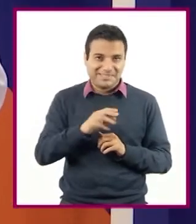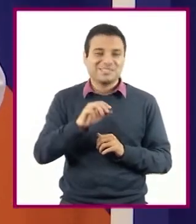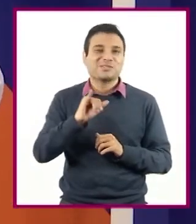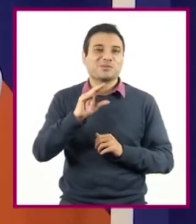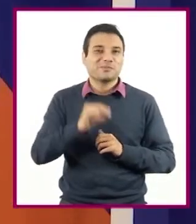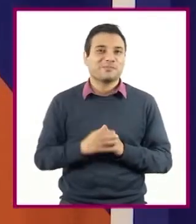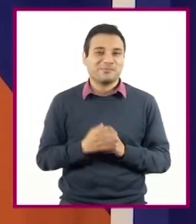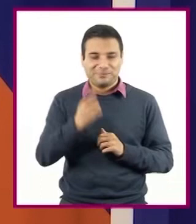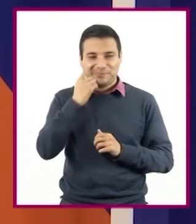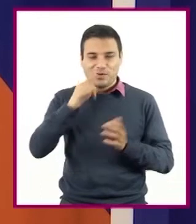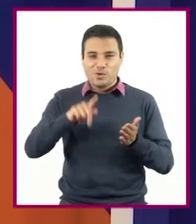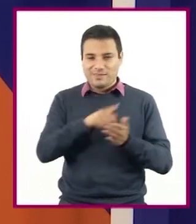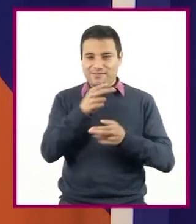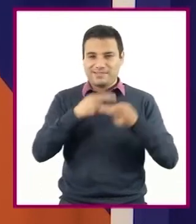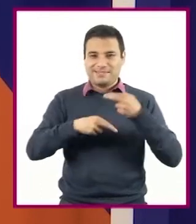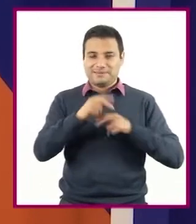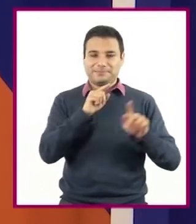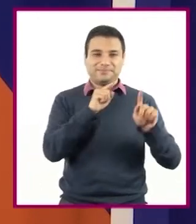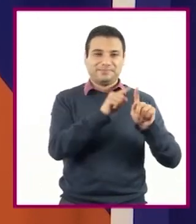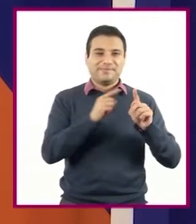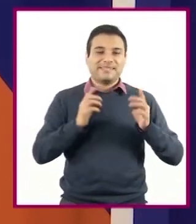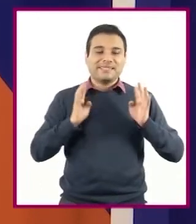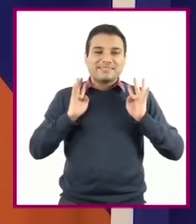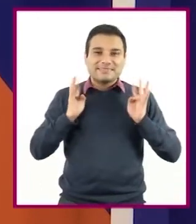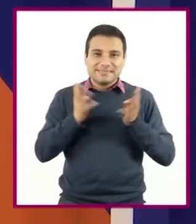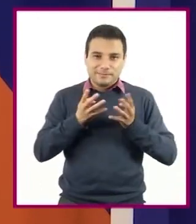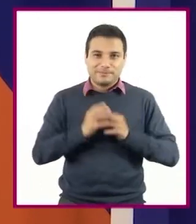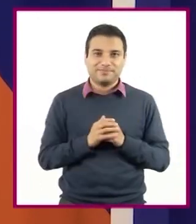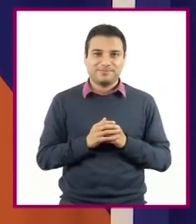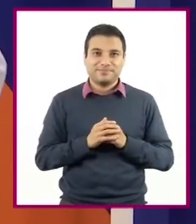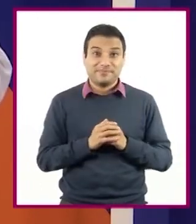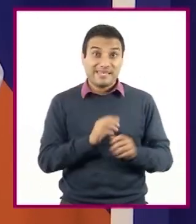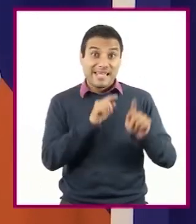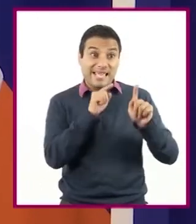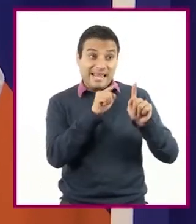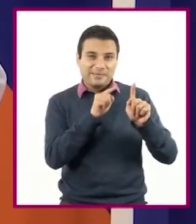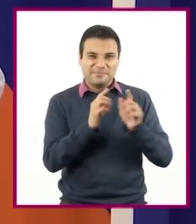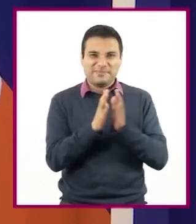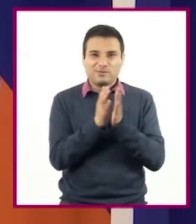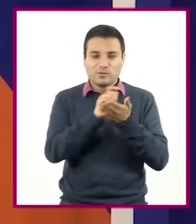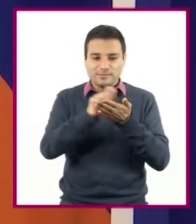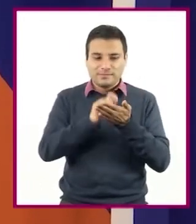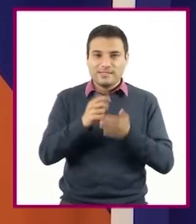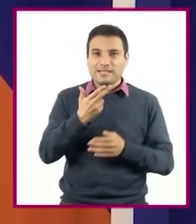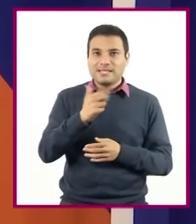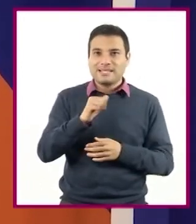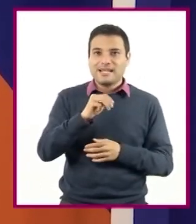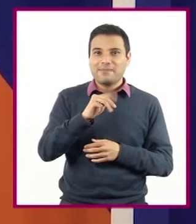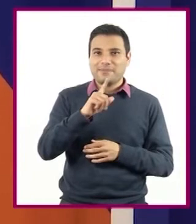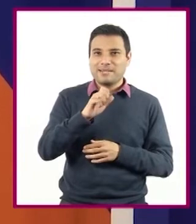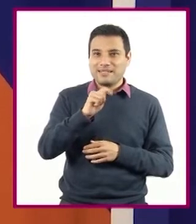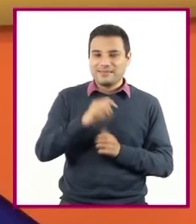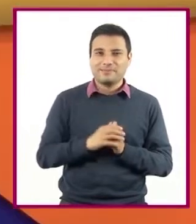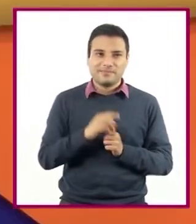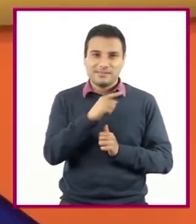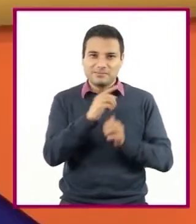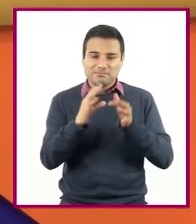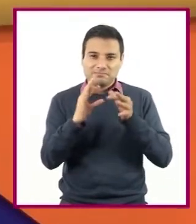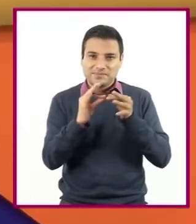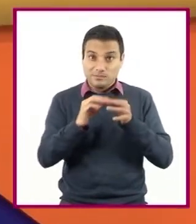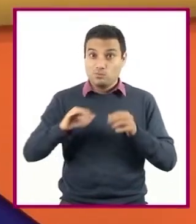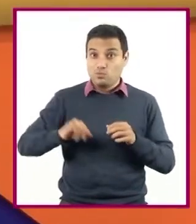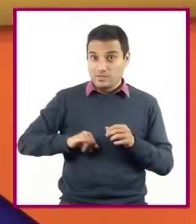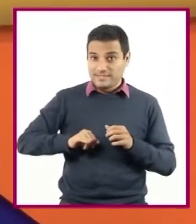Regresemos a Shakespeare, pues hay una frase en Hamlet sobre la cual cuestionamos a Luna.